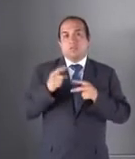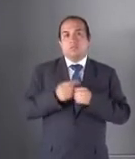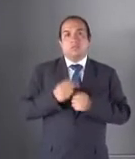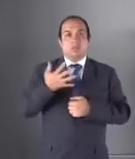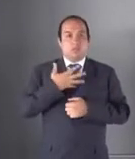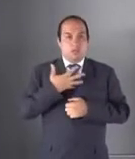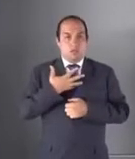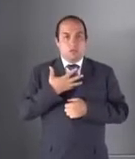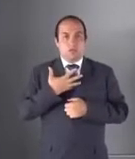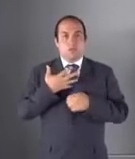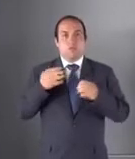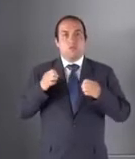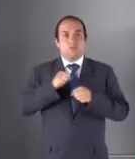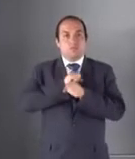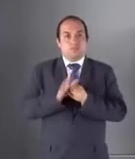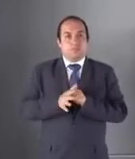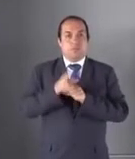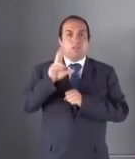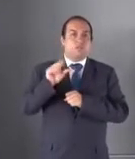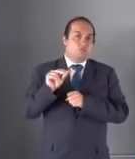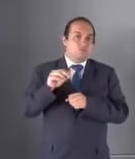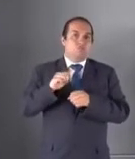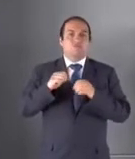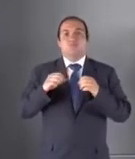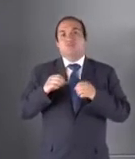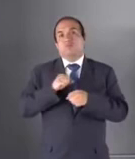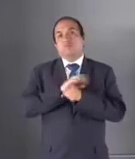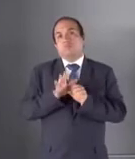principios. Hay quien prefiere